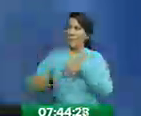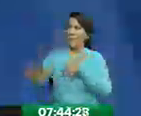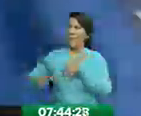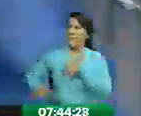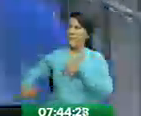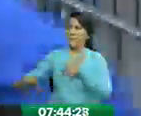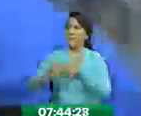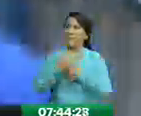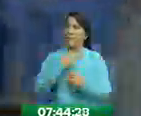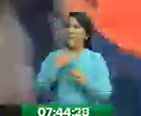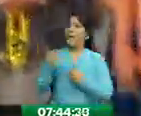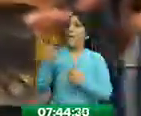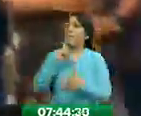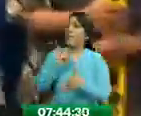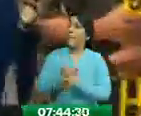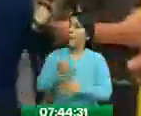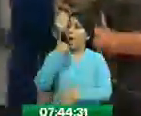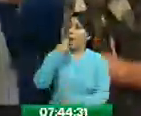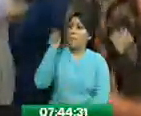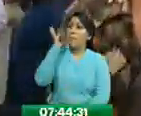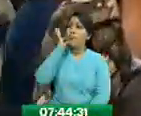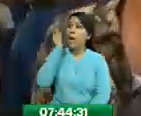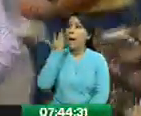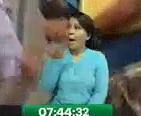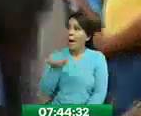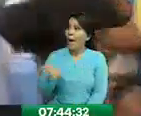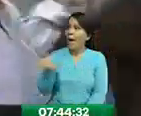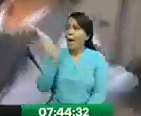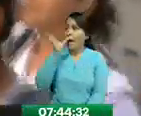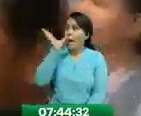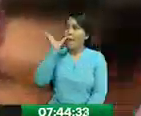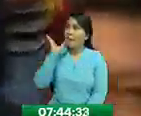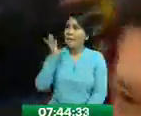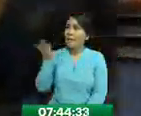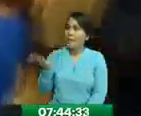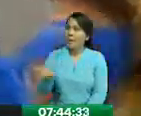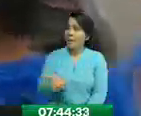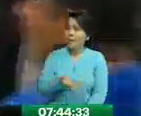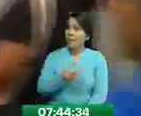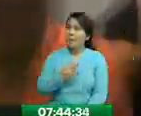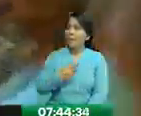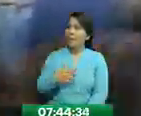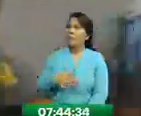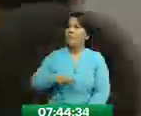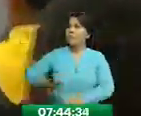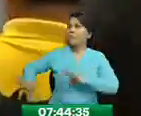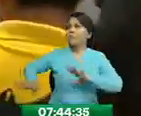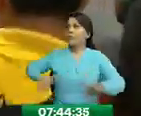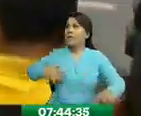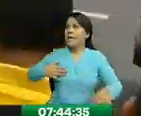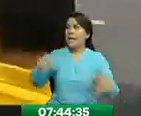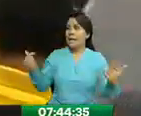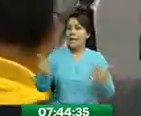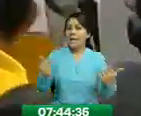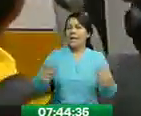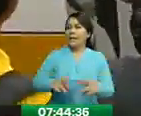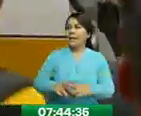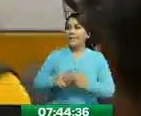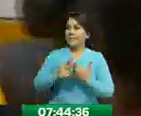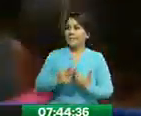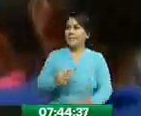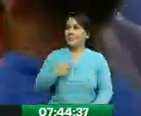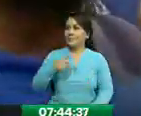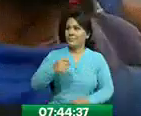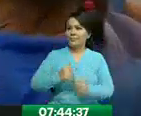Vamos a ver si es verdad que los hombres por acá son caballerosos. Vea, ahí comenzó. Ahí comenzó, como dicen,